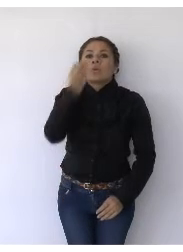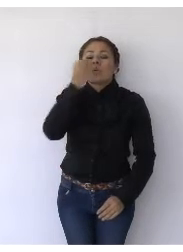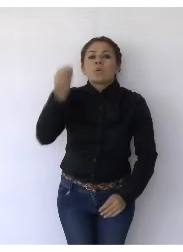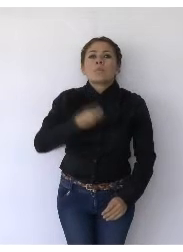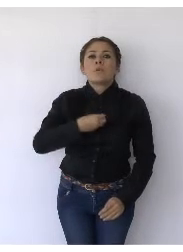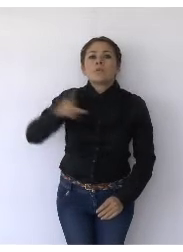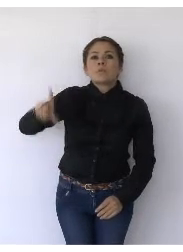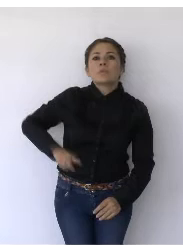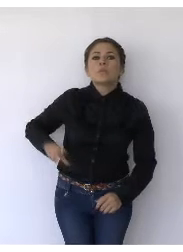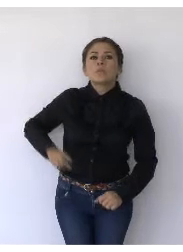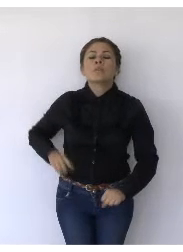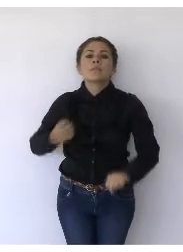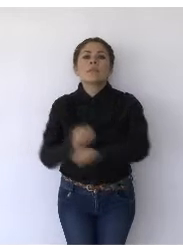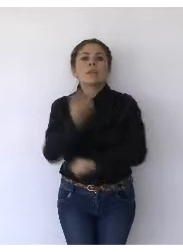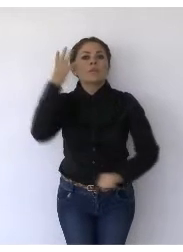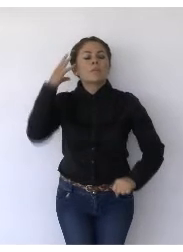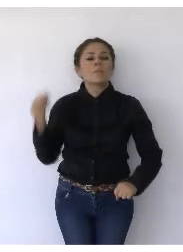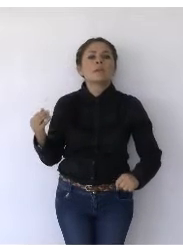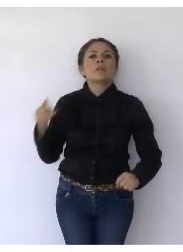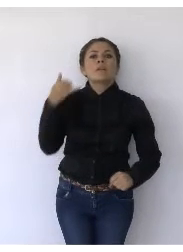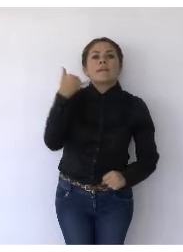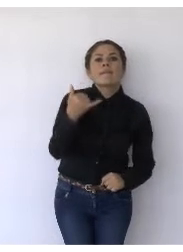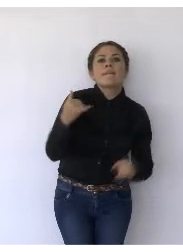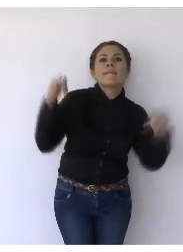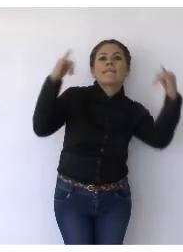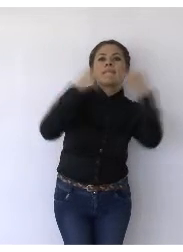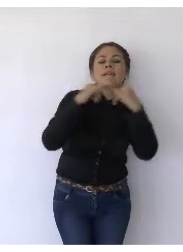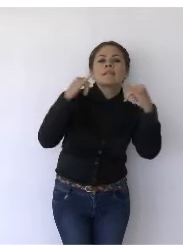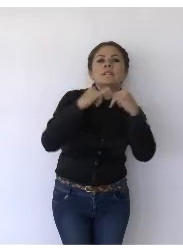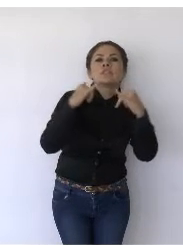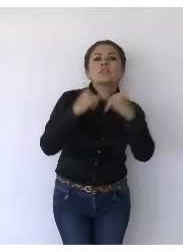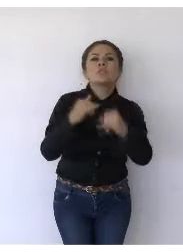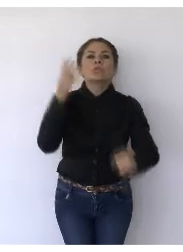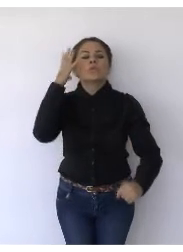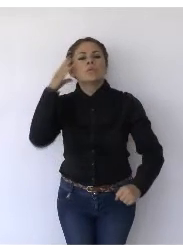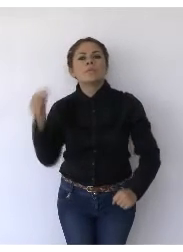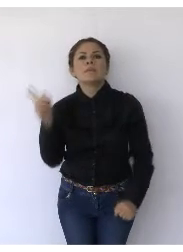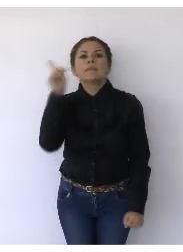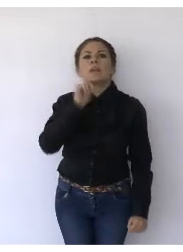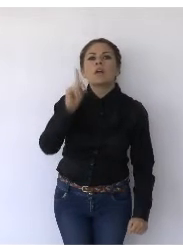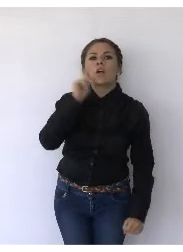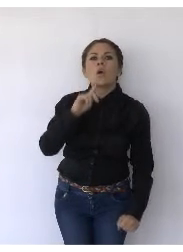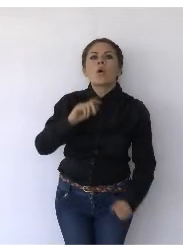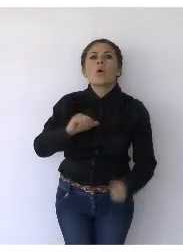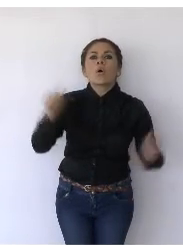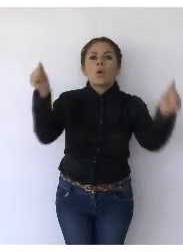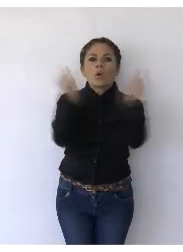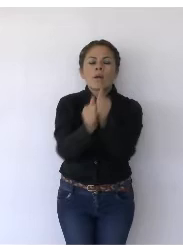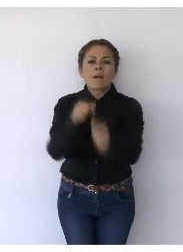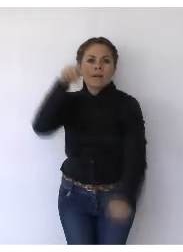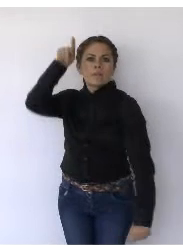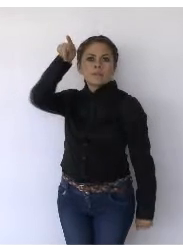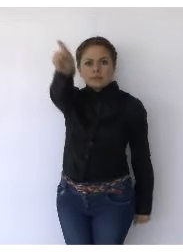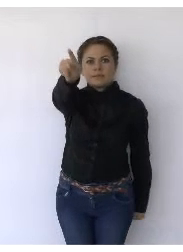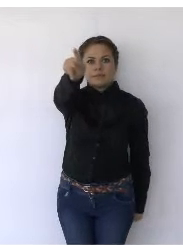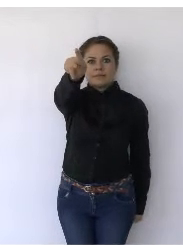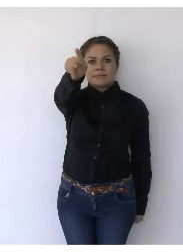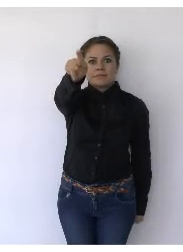Este es un compromiso del Gobierno del Estado de Colima y el Instituto Colimense de las Mujeres. ¿Contamos contigo?